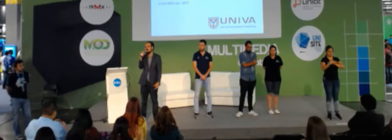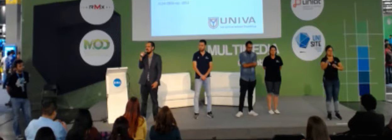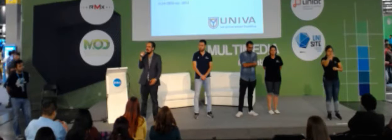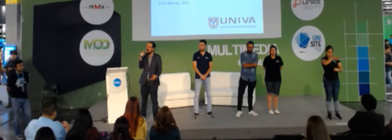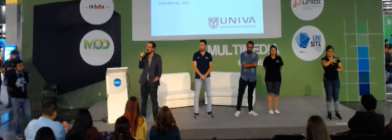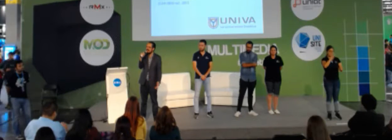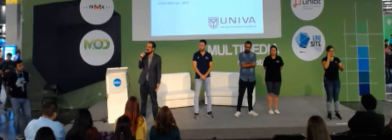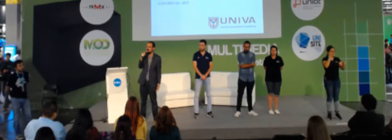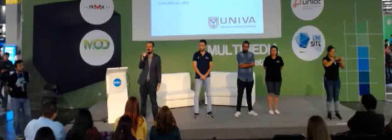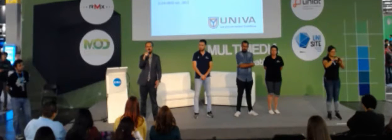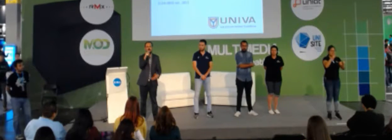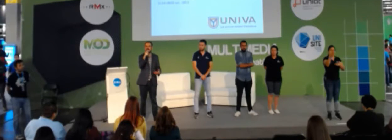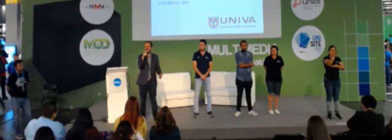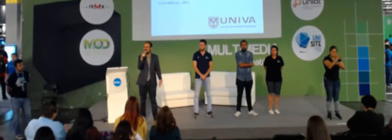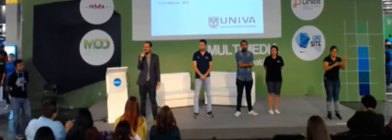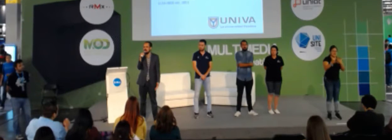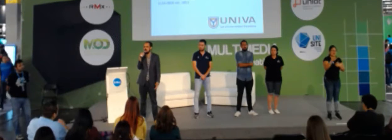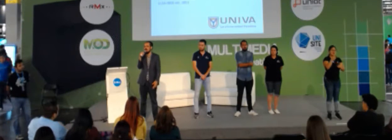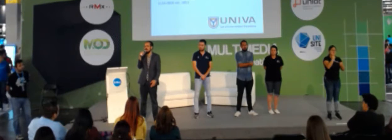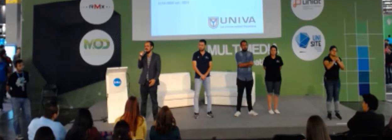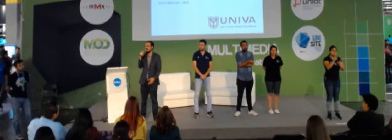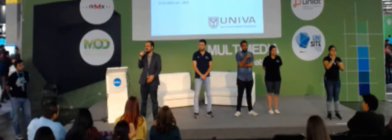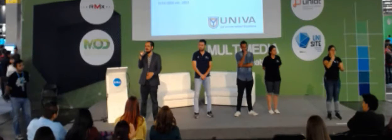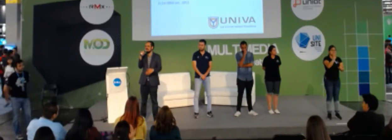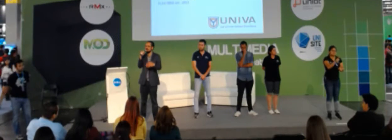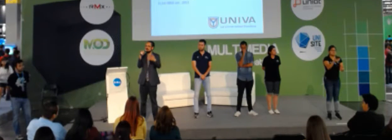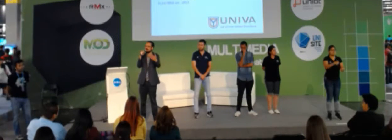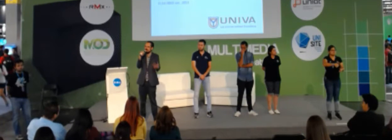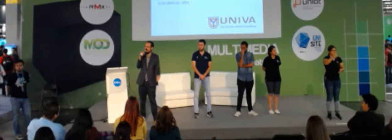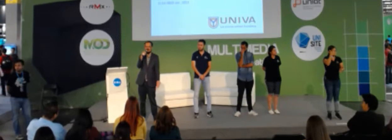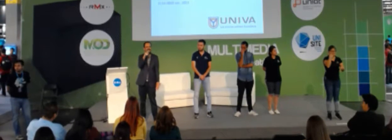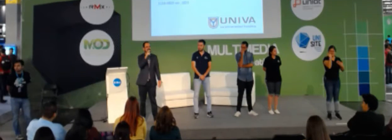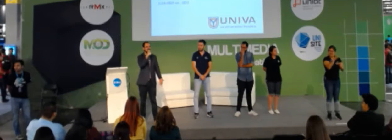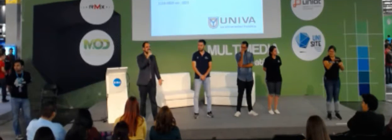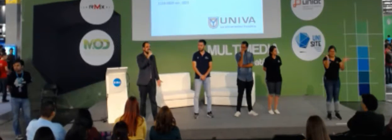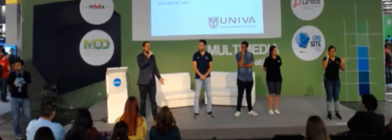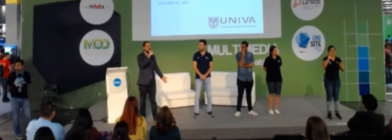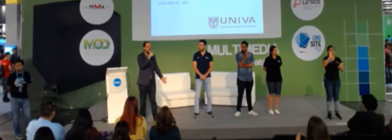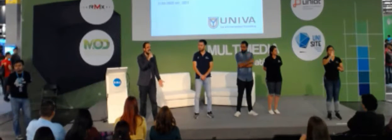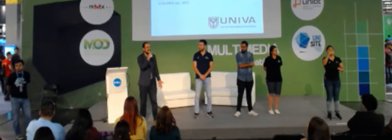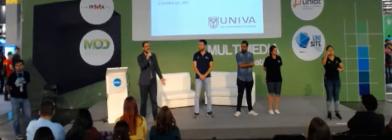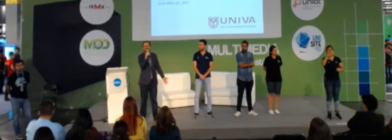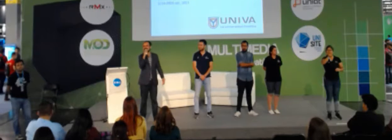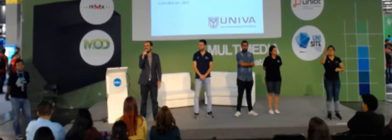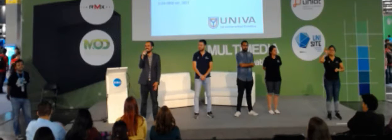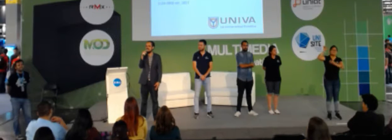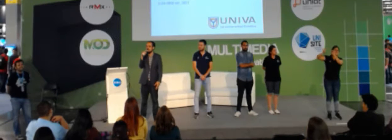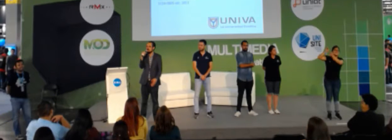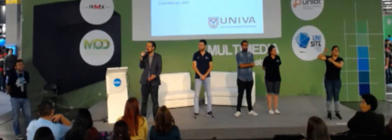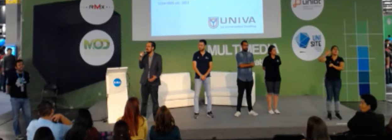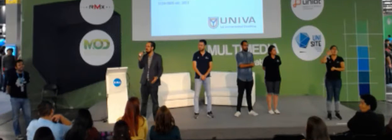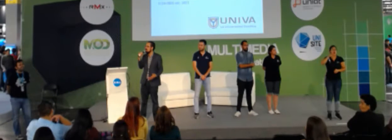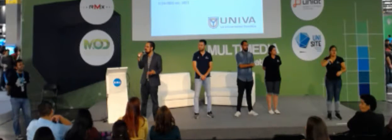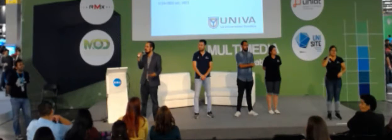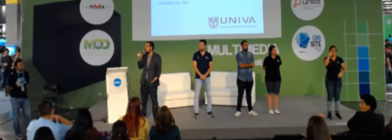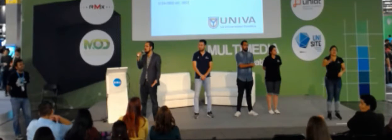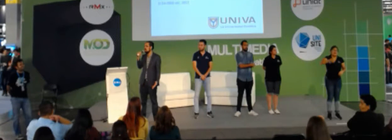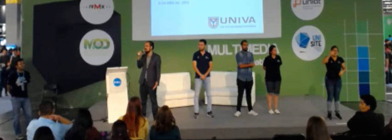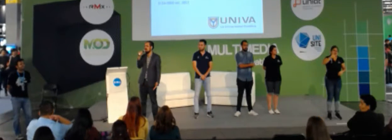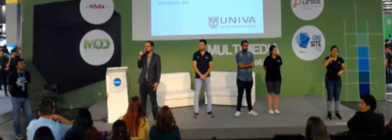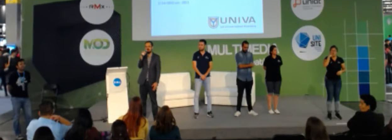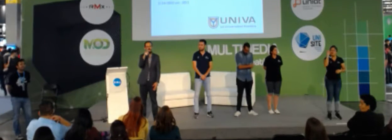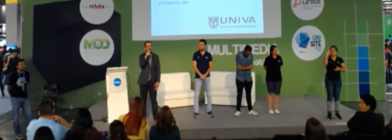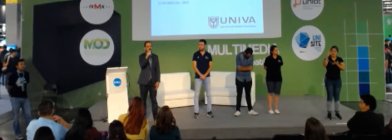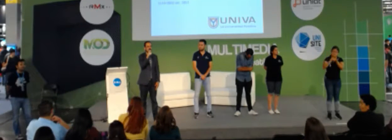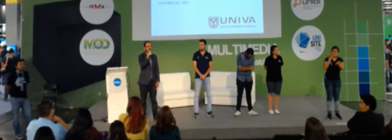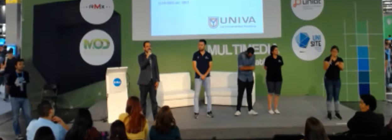Sorda, compártenlo, coméntenlo, pregunten en C7 cuándo sale, queremos su apoyo.